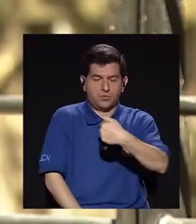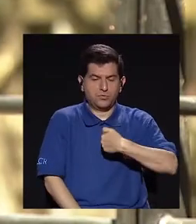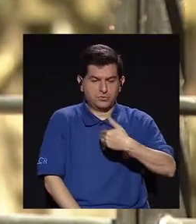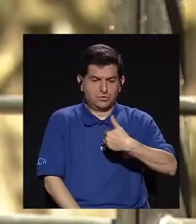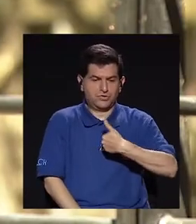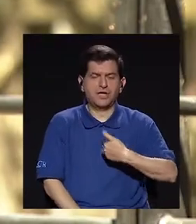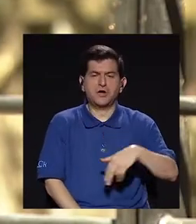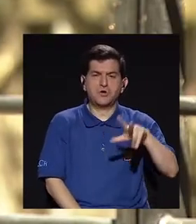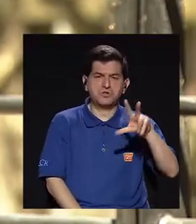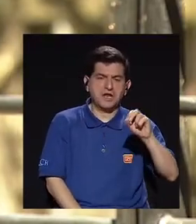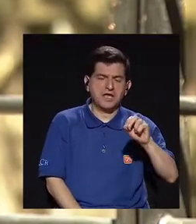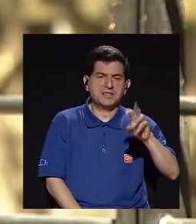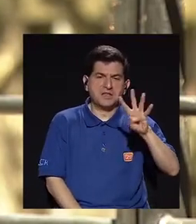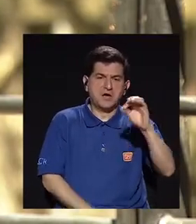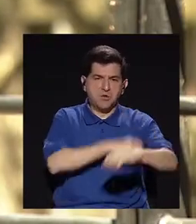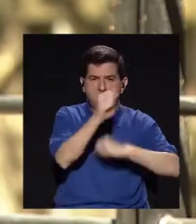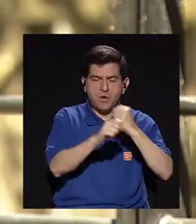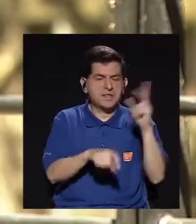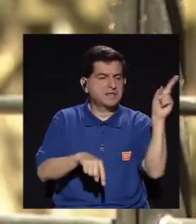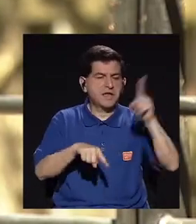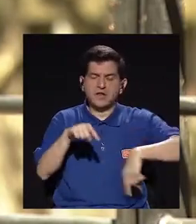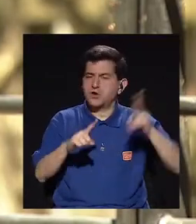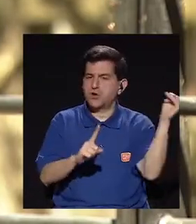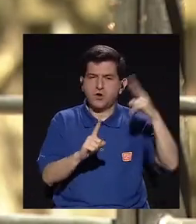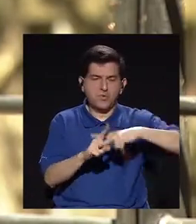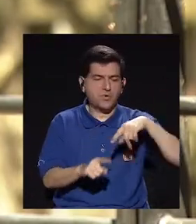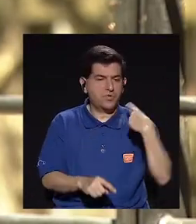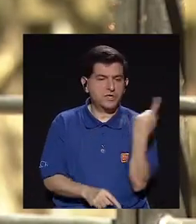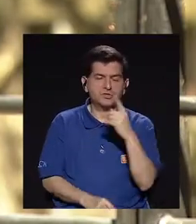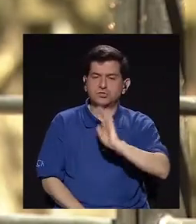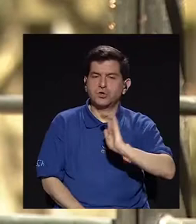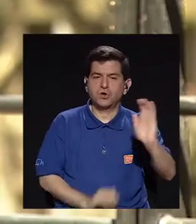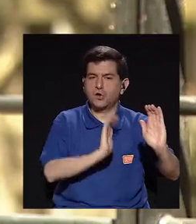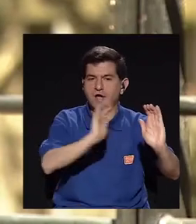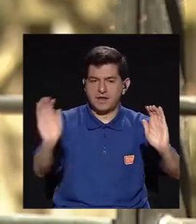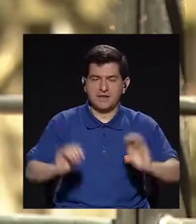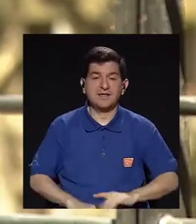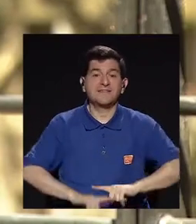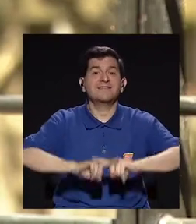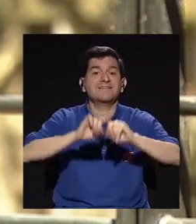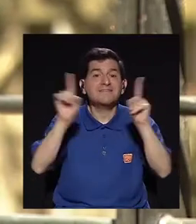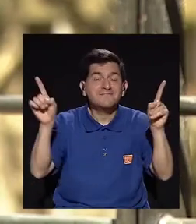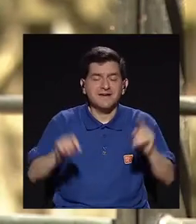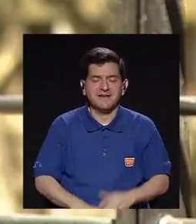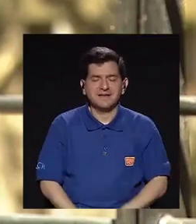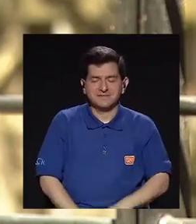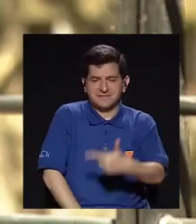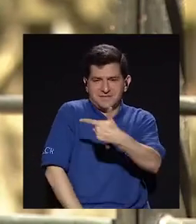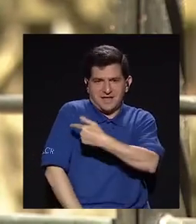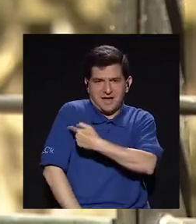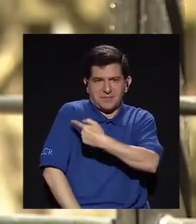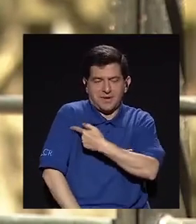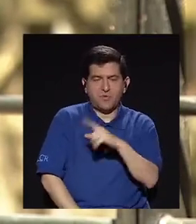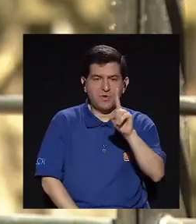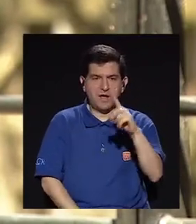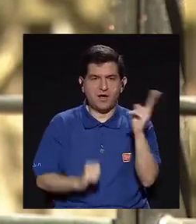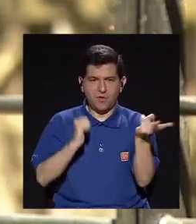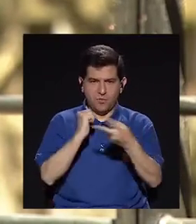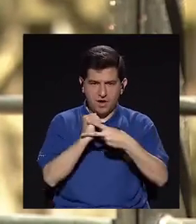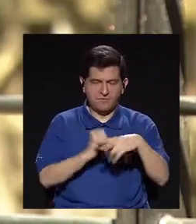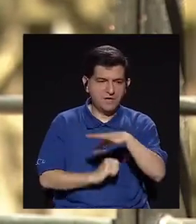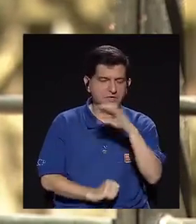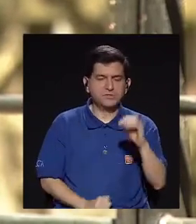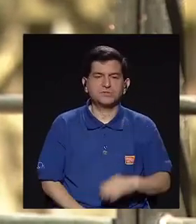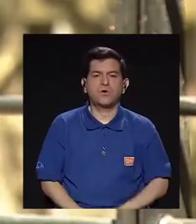que si yo tengo 30, 40 años ya no me la pueden aplicar porque solo se utilizan en niños. Uh-huh. Esa sería la diferencia entre las vacunas que son